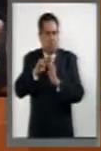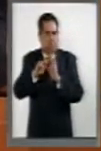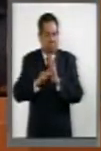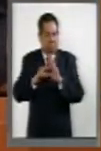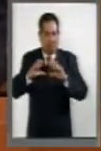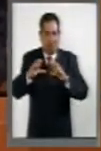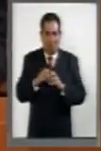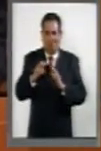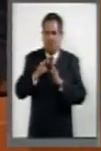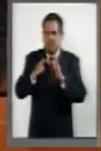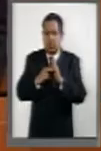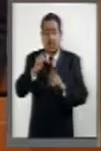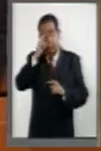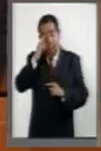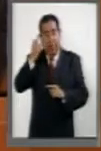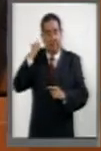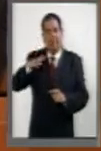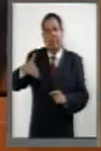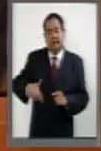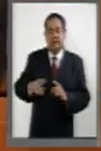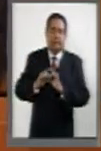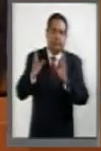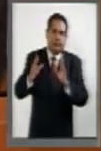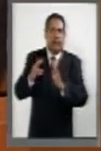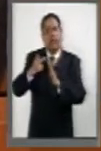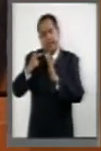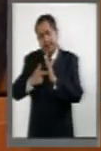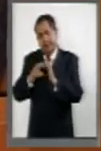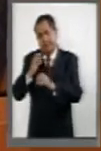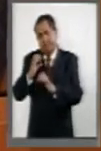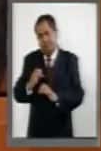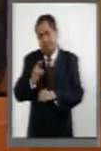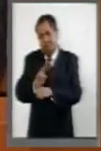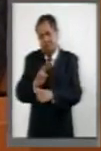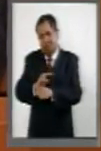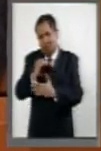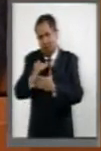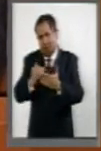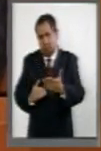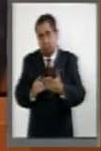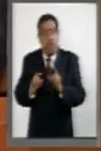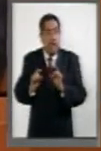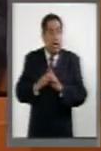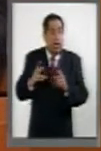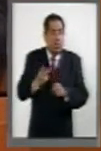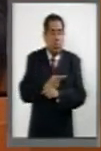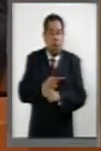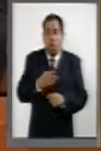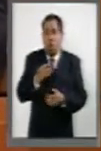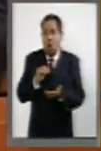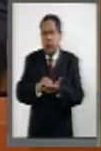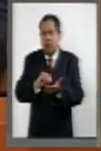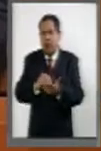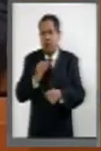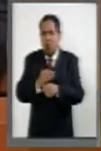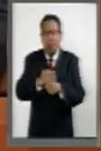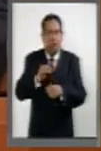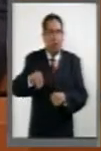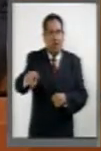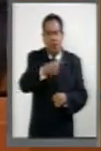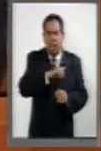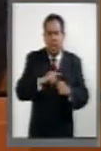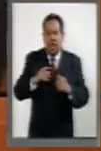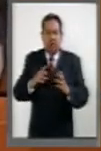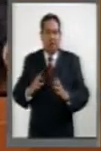una vez ocurrido ya el accidente, sin ahondar en las causas y el estado que actualmente todavía siguen guardando las